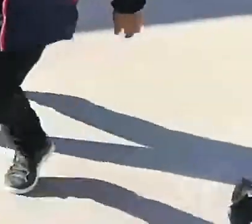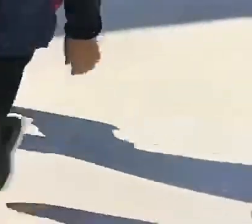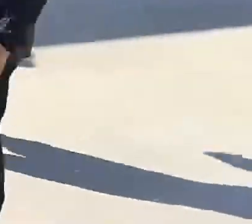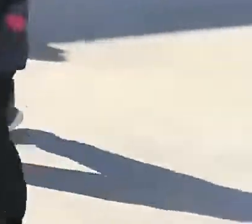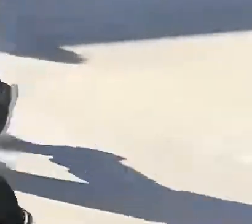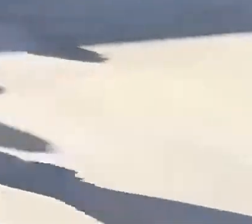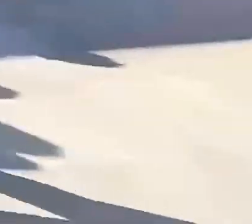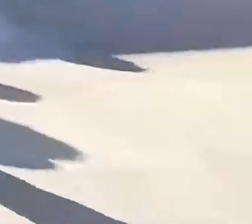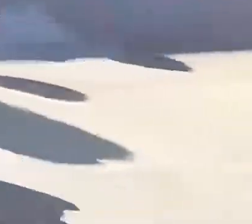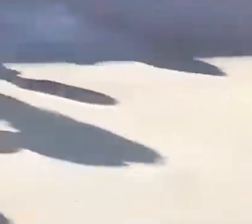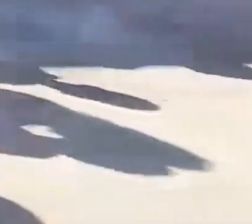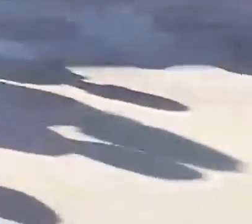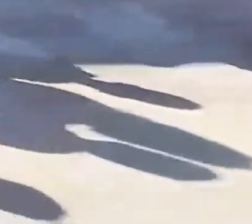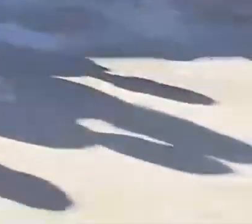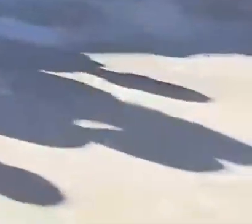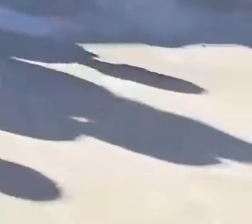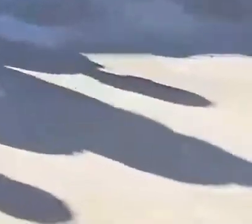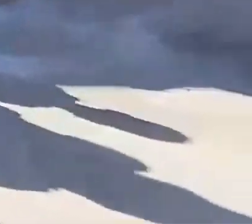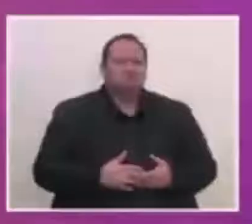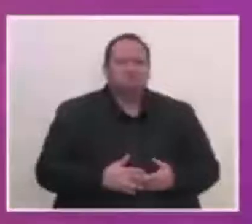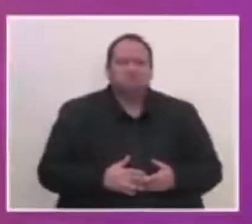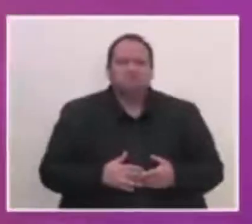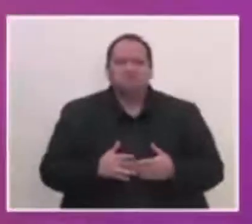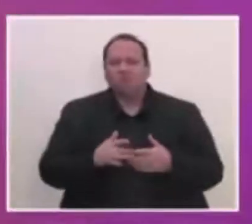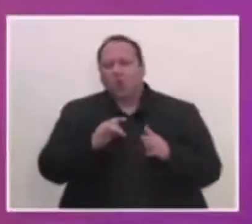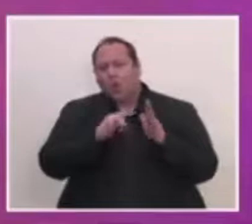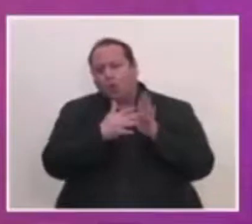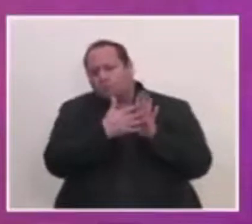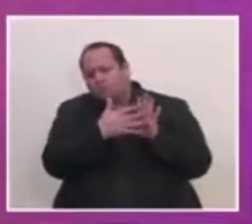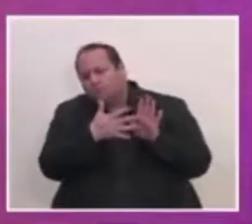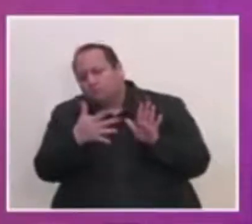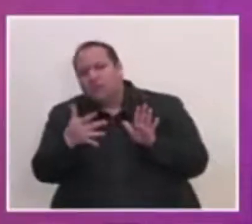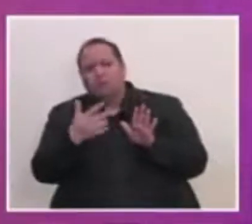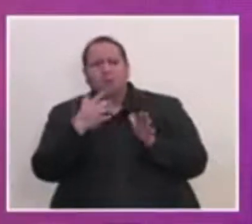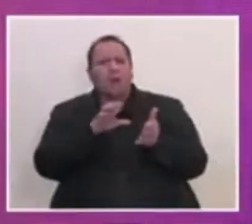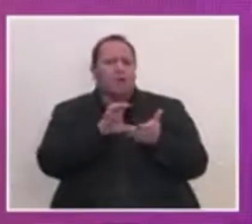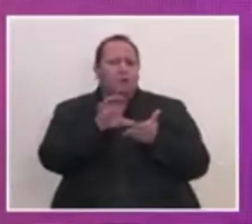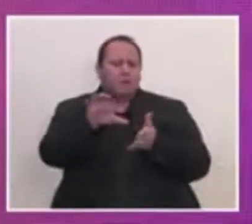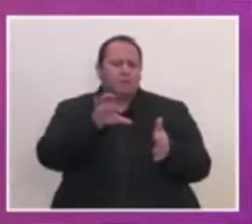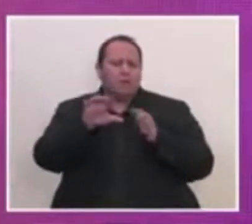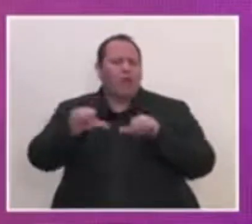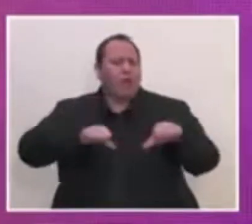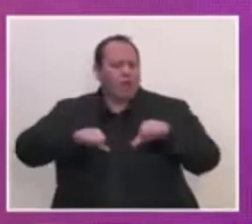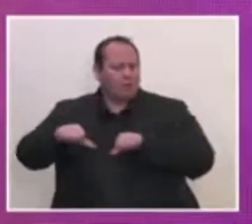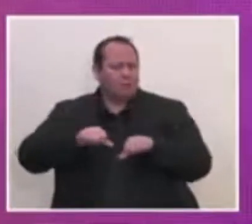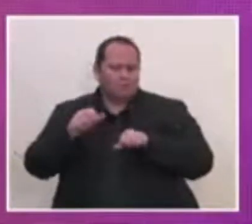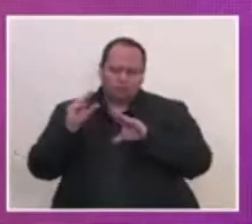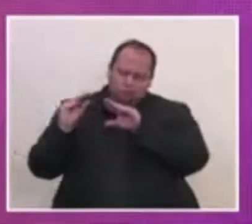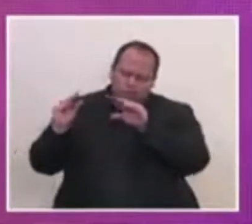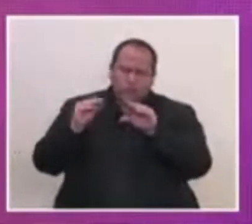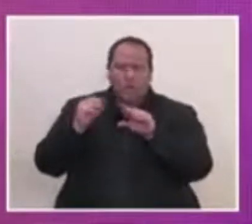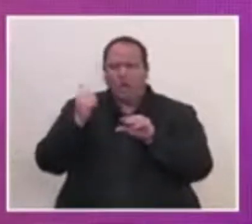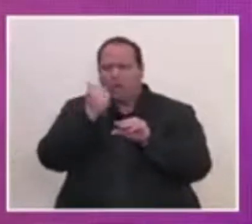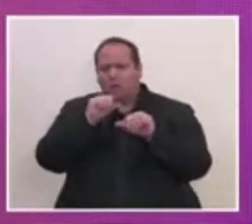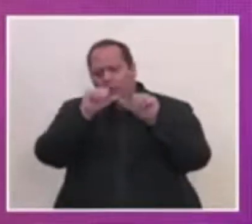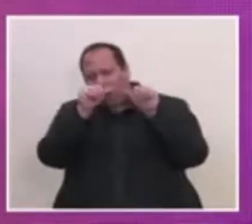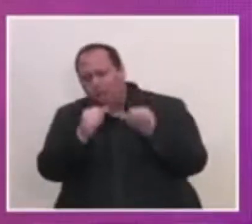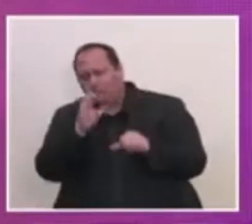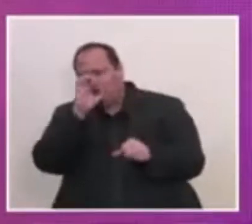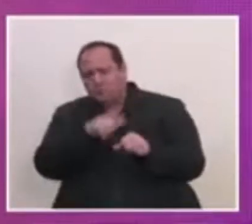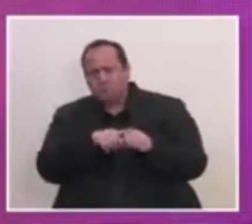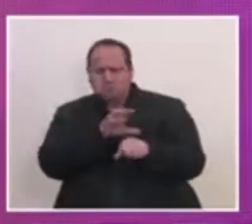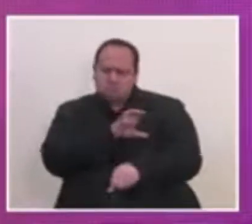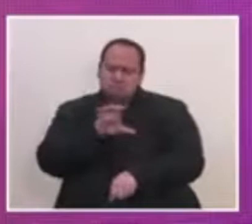los cuales permitían una ampliación de horario para el reforzamiento de las actividades académicas artísticas y